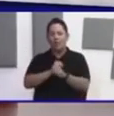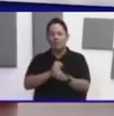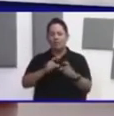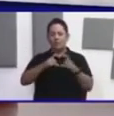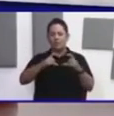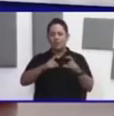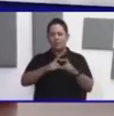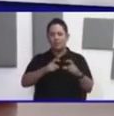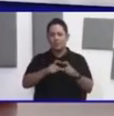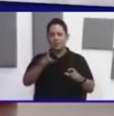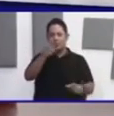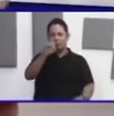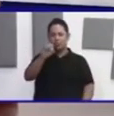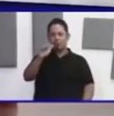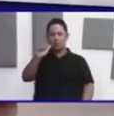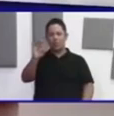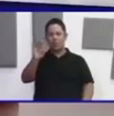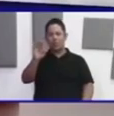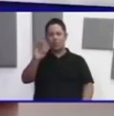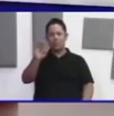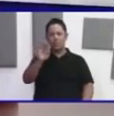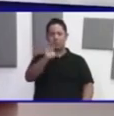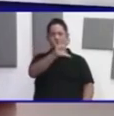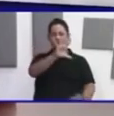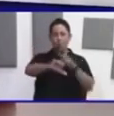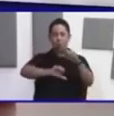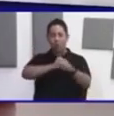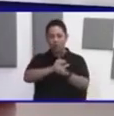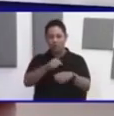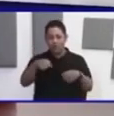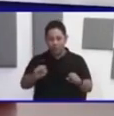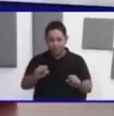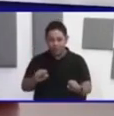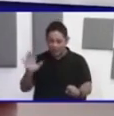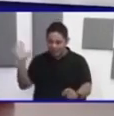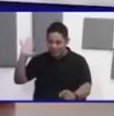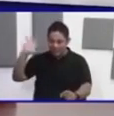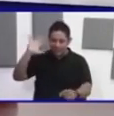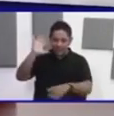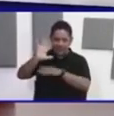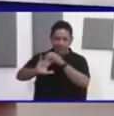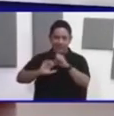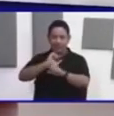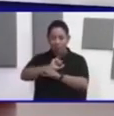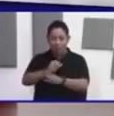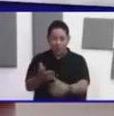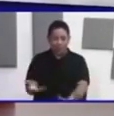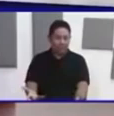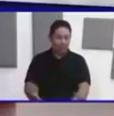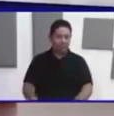cosas que quiere decir que si tú no tuviste un SOAT 5 años, tú manejaste un vehículo potencialmente peligroso durante